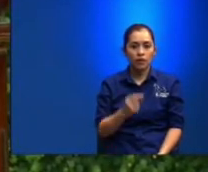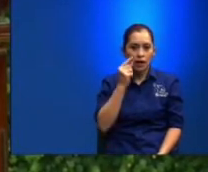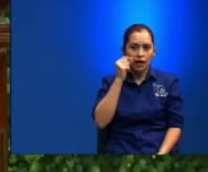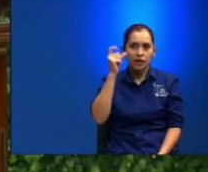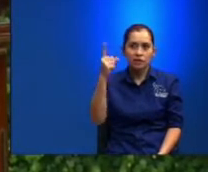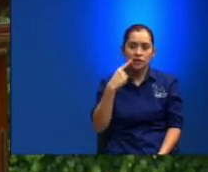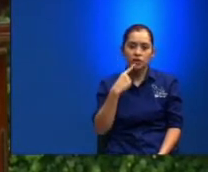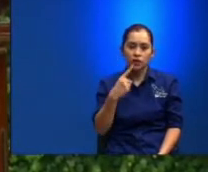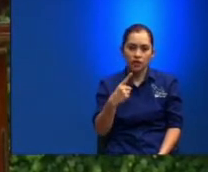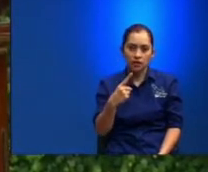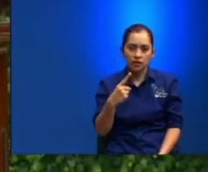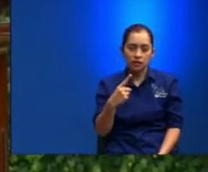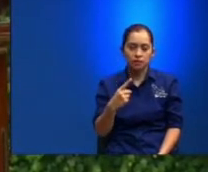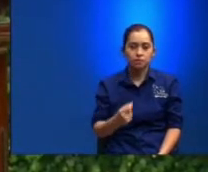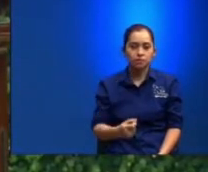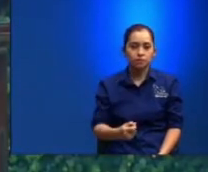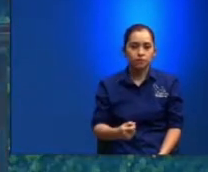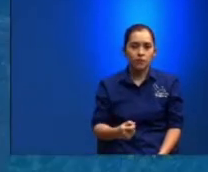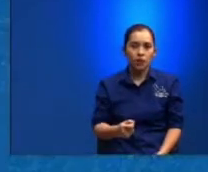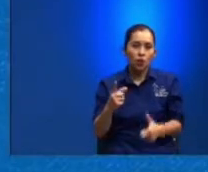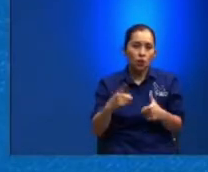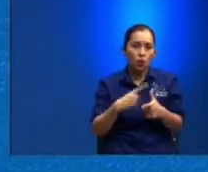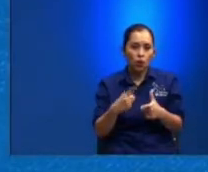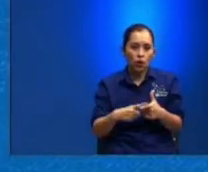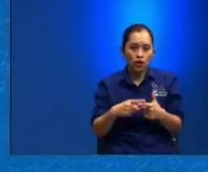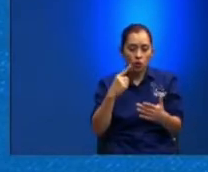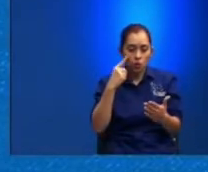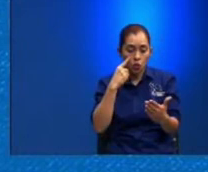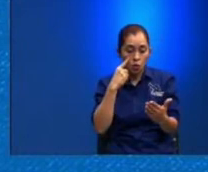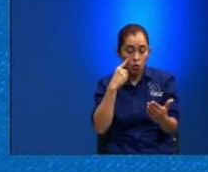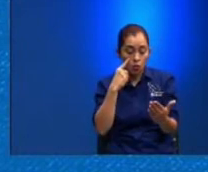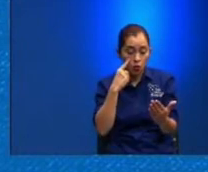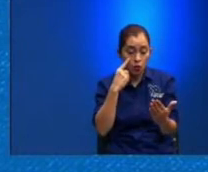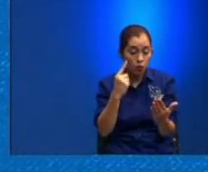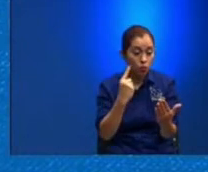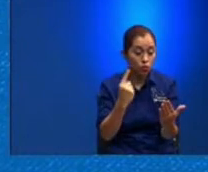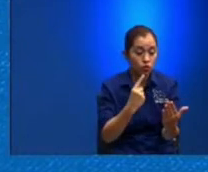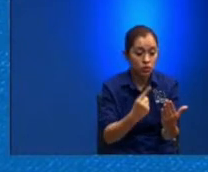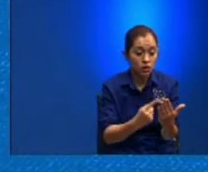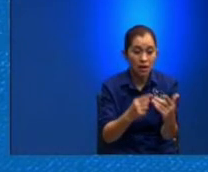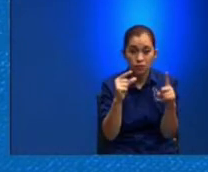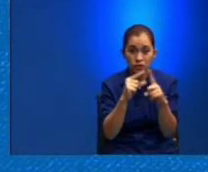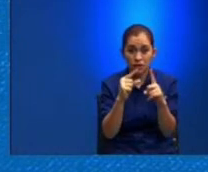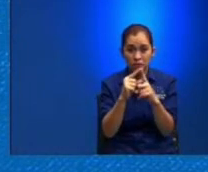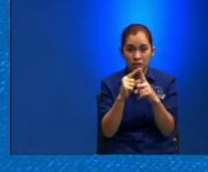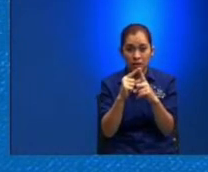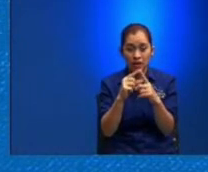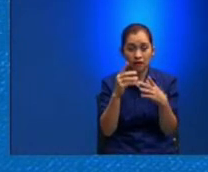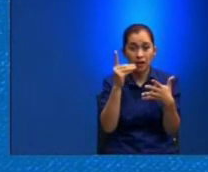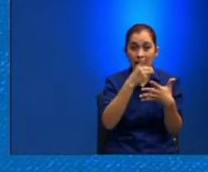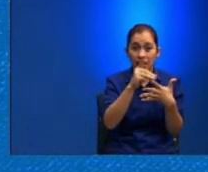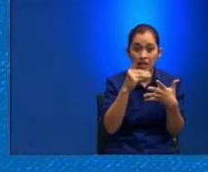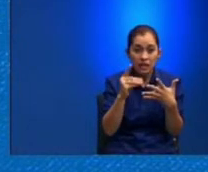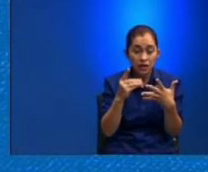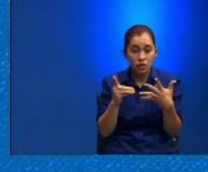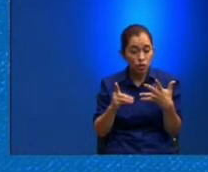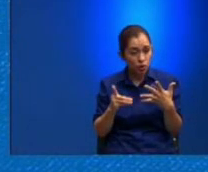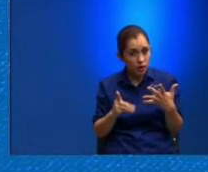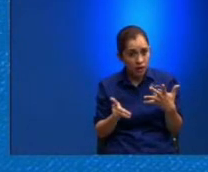que le quieren dar a un un concepto más y más de que un diccionario etimológico